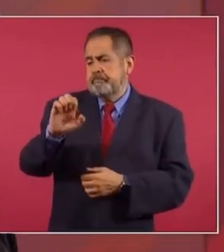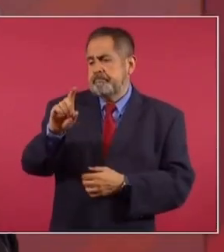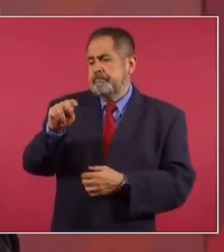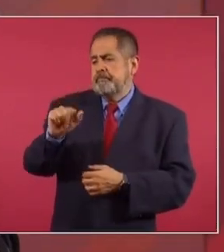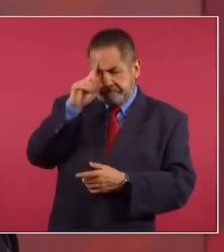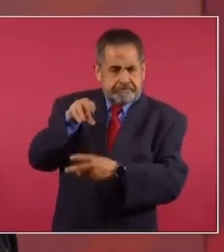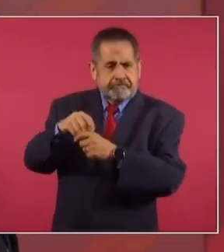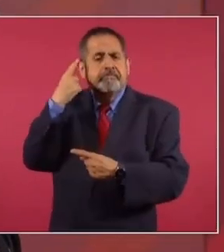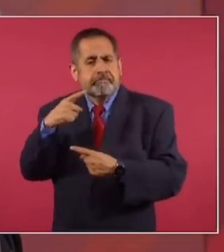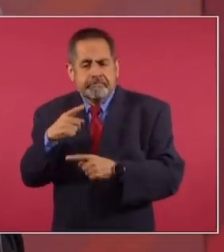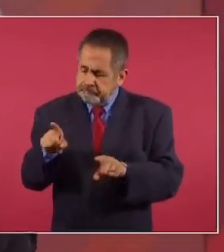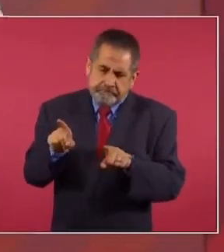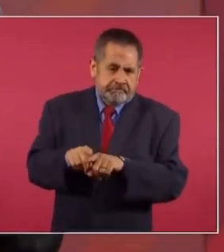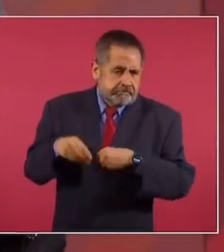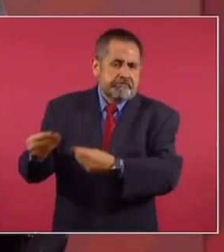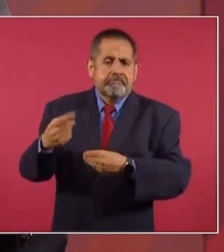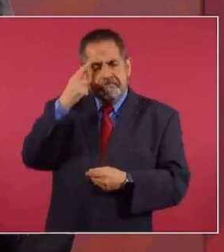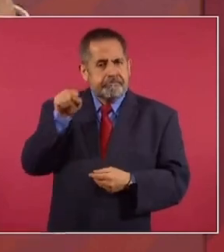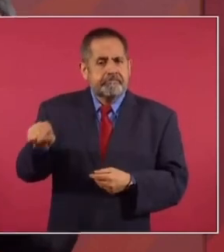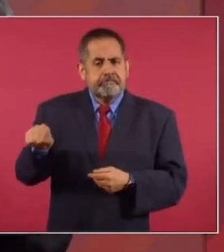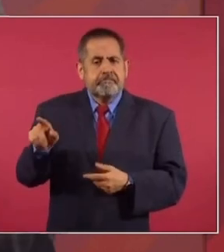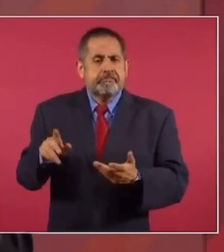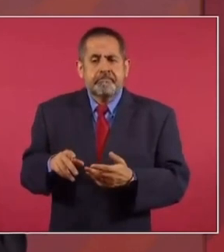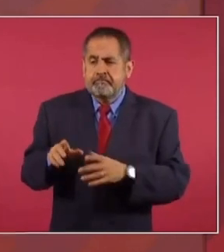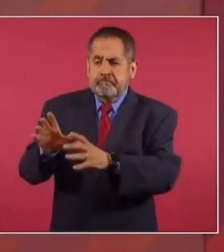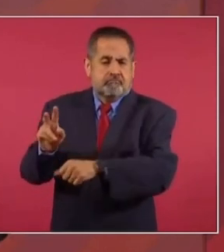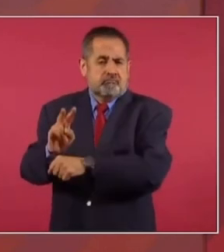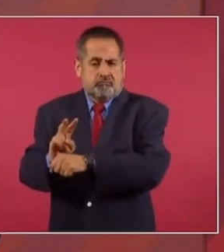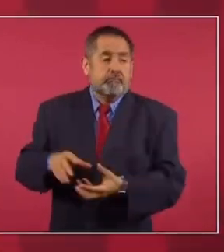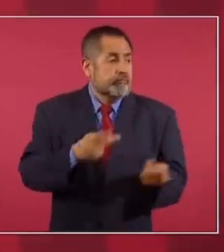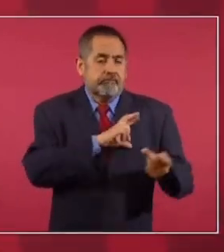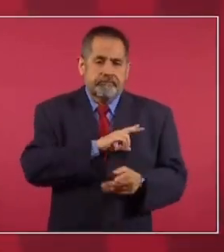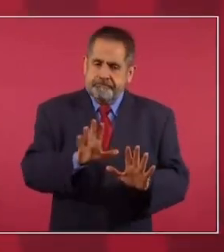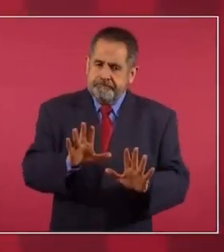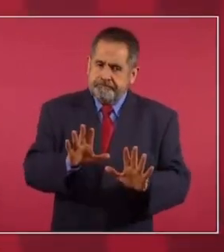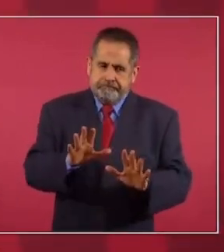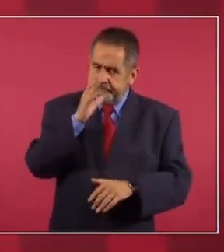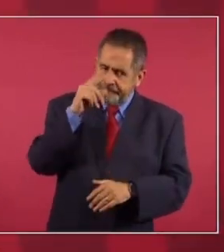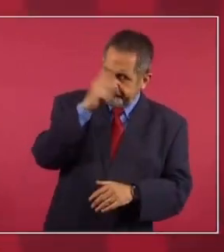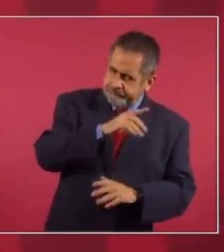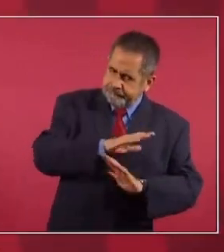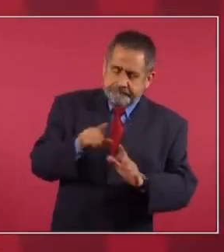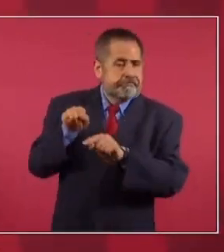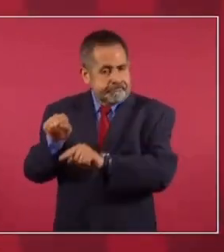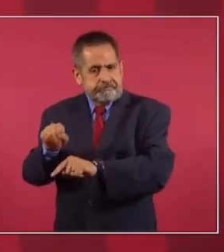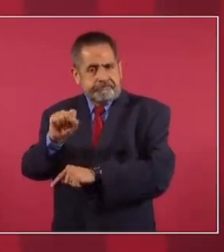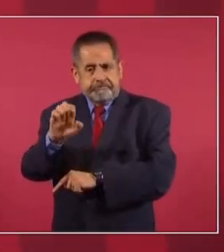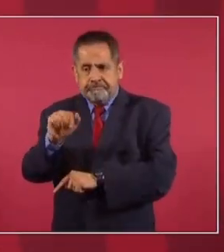procurar que haya una custodia, porque les va a costar un poco más.